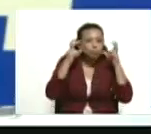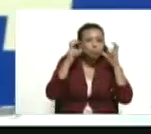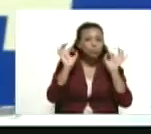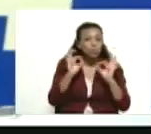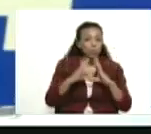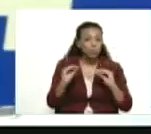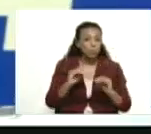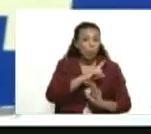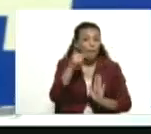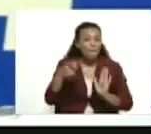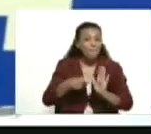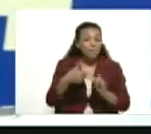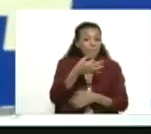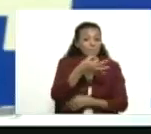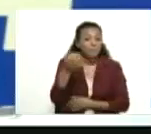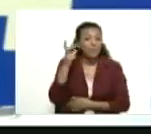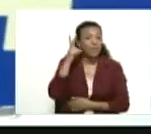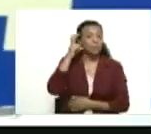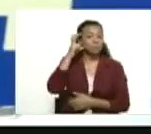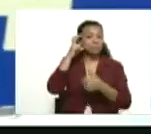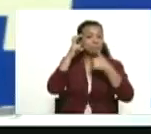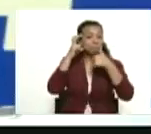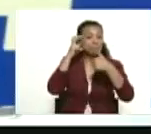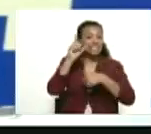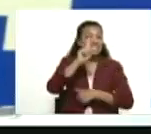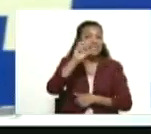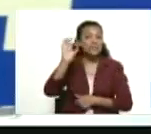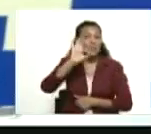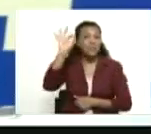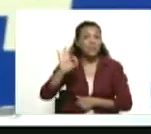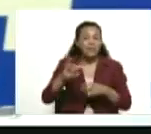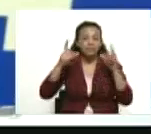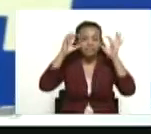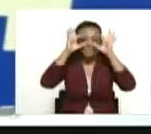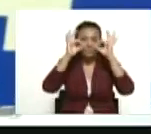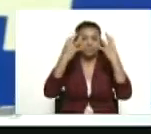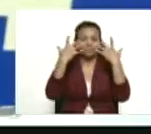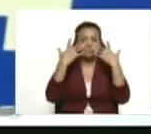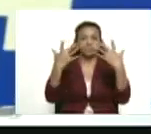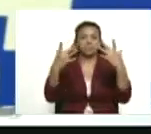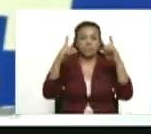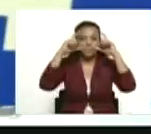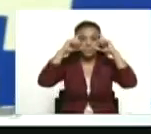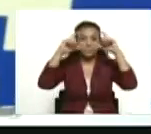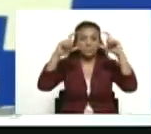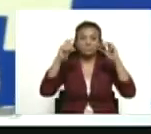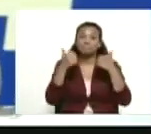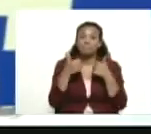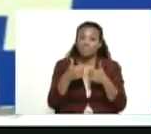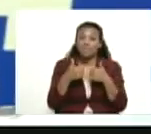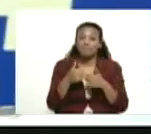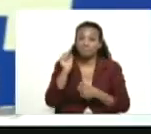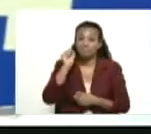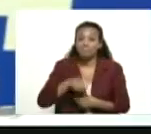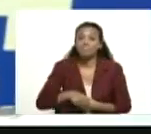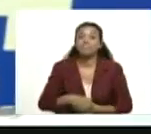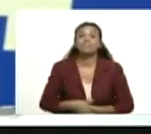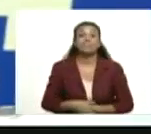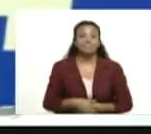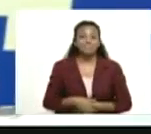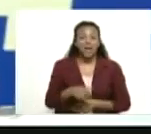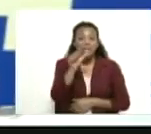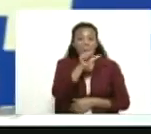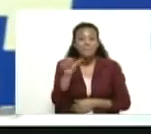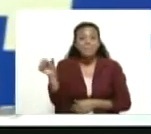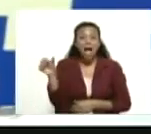Escucho todo. Escucho bien. Y veo mejor todavía. Lo veo. Fíjense ustedes. Una